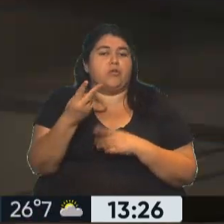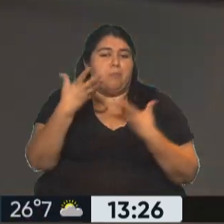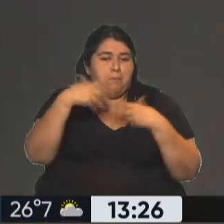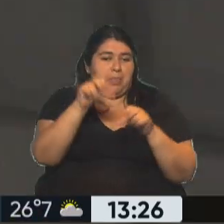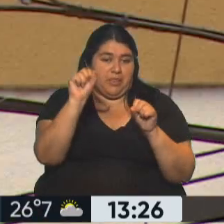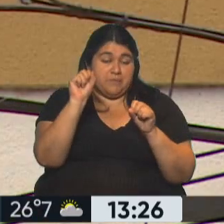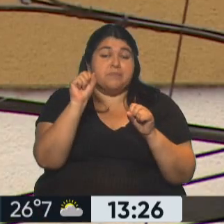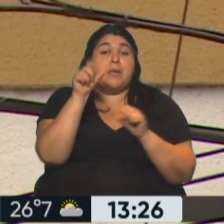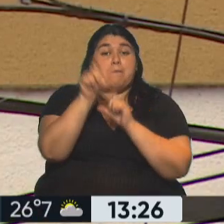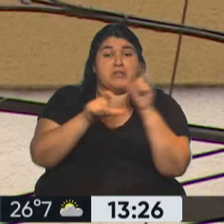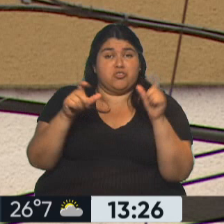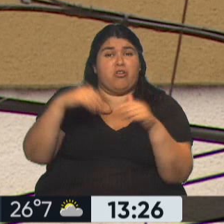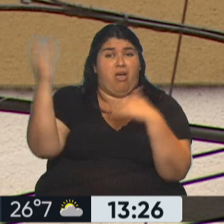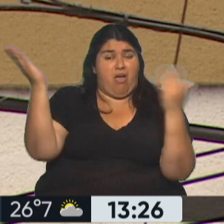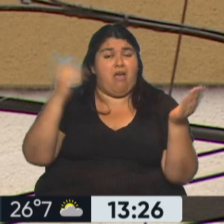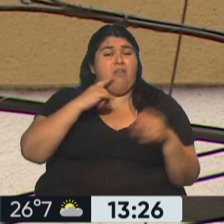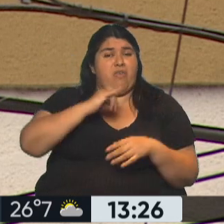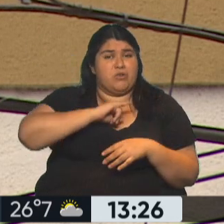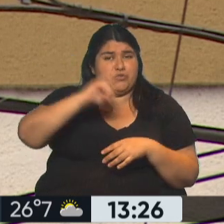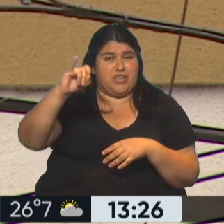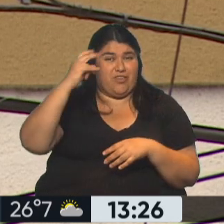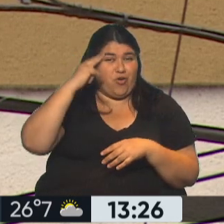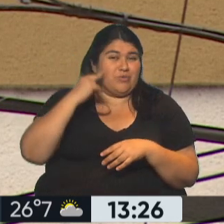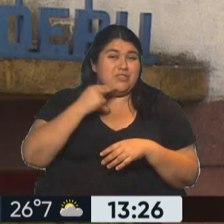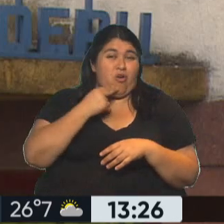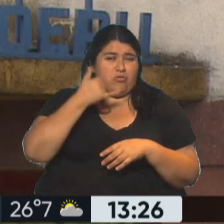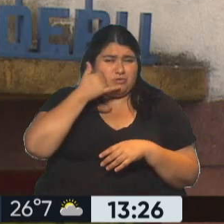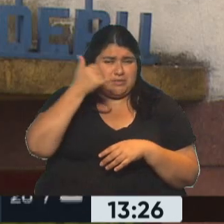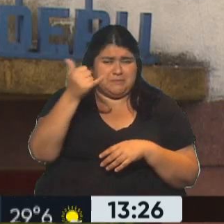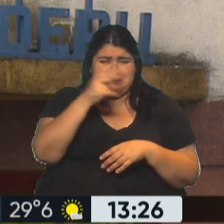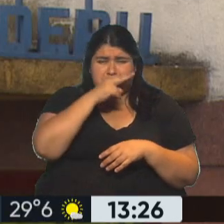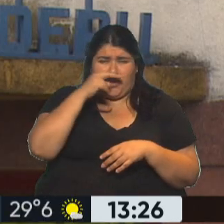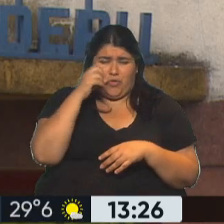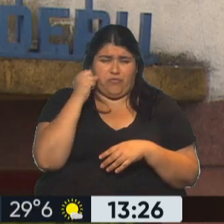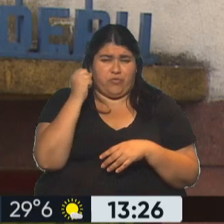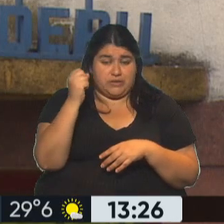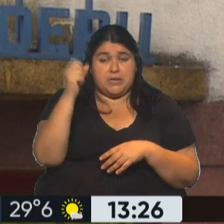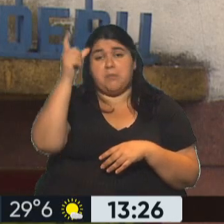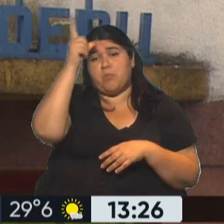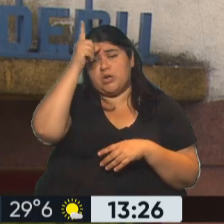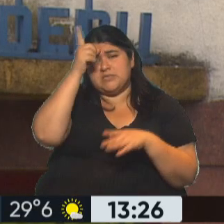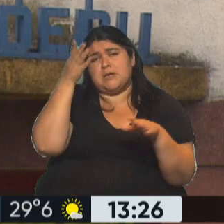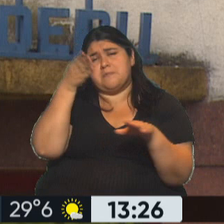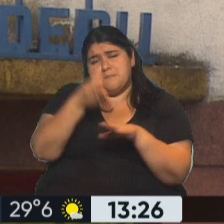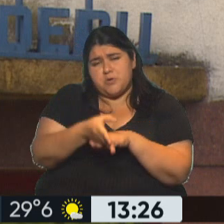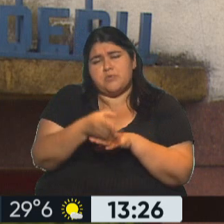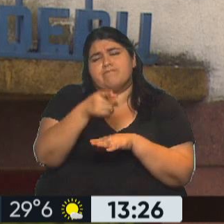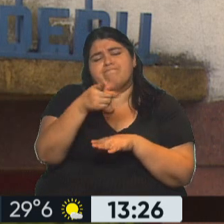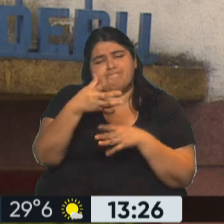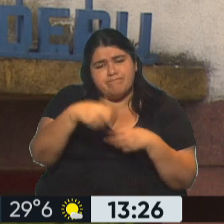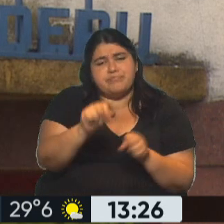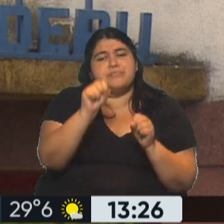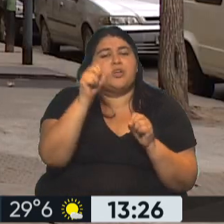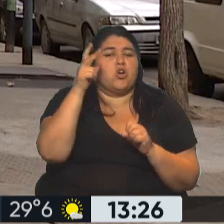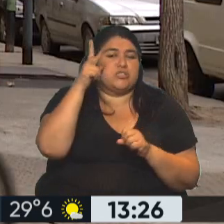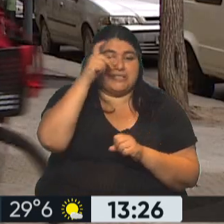que vecinos denunciaron al 911 un fuerte olor. La policía halló a un hombre de 87 años y a